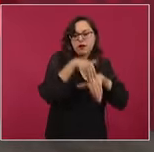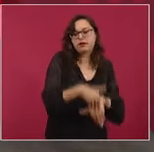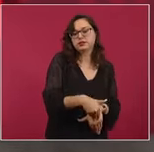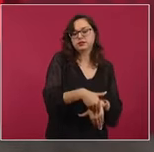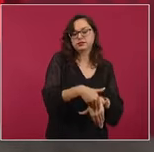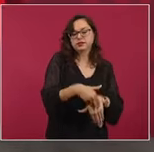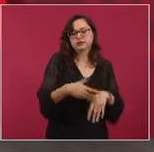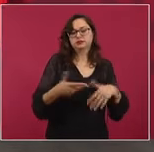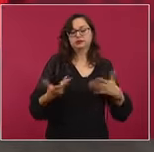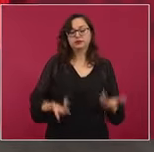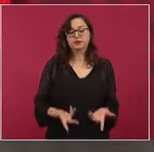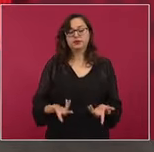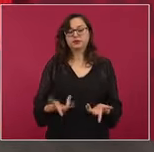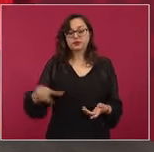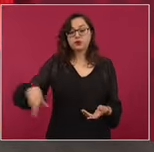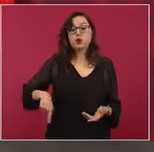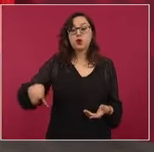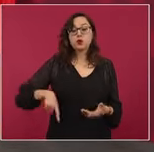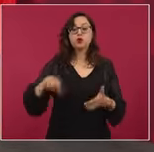El gobierno era un facilitador